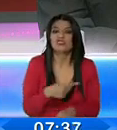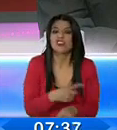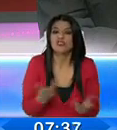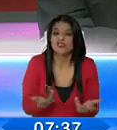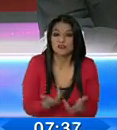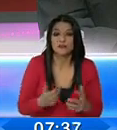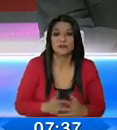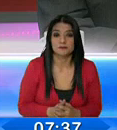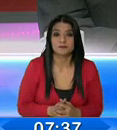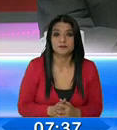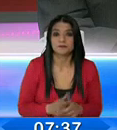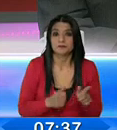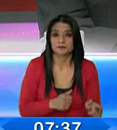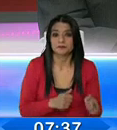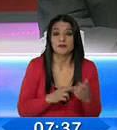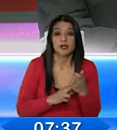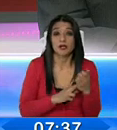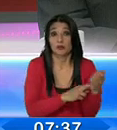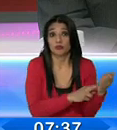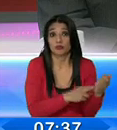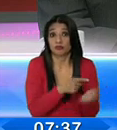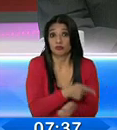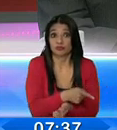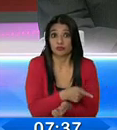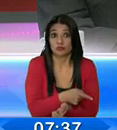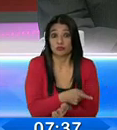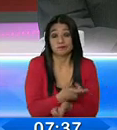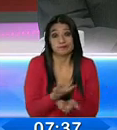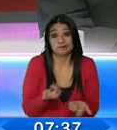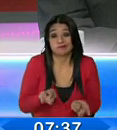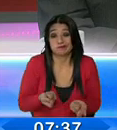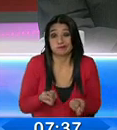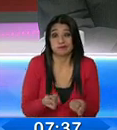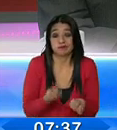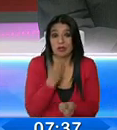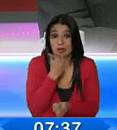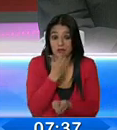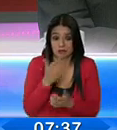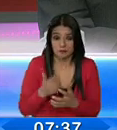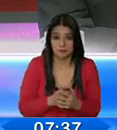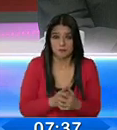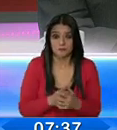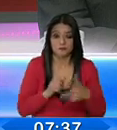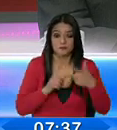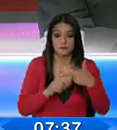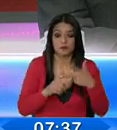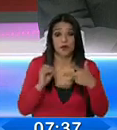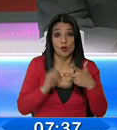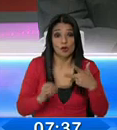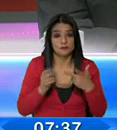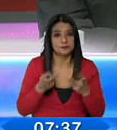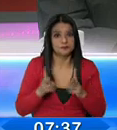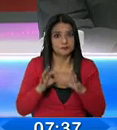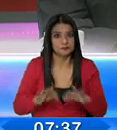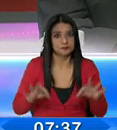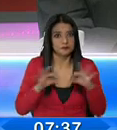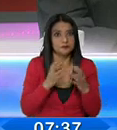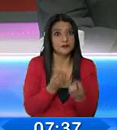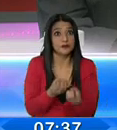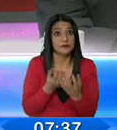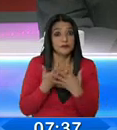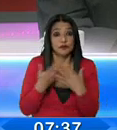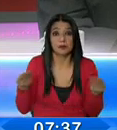elemento de dispendio de recursos y de uso coyuntural. Hay un tercer aspecto que creo que es fundamental, que es la información